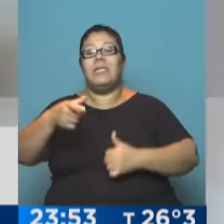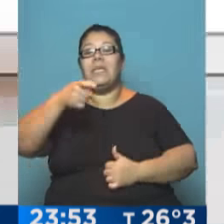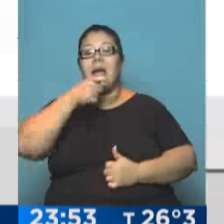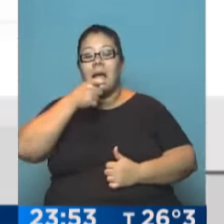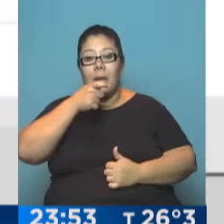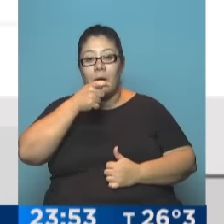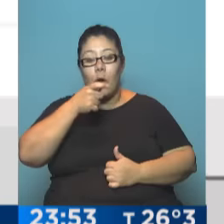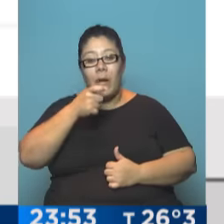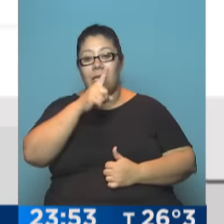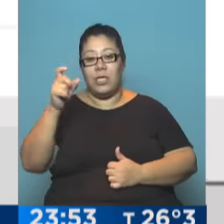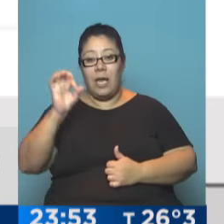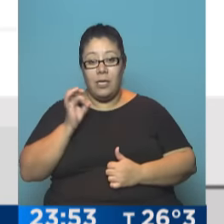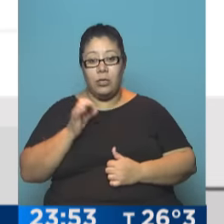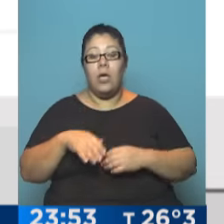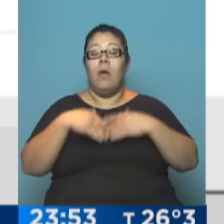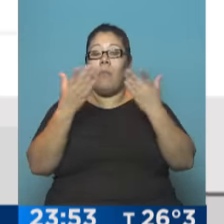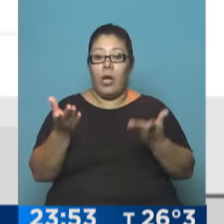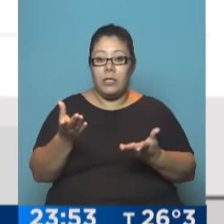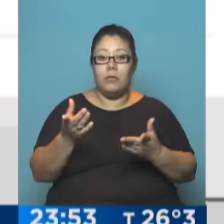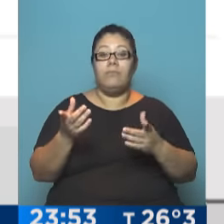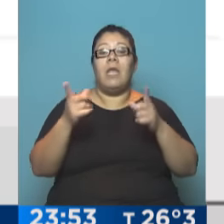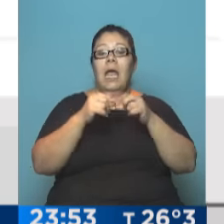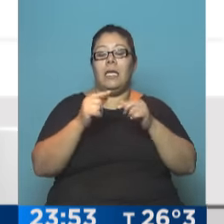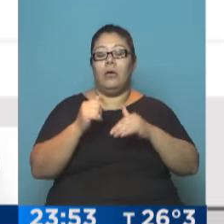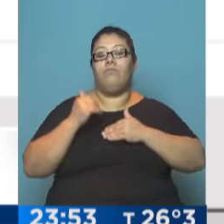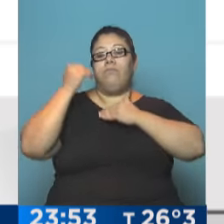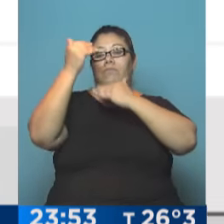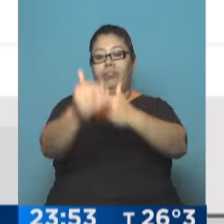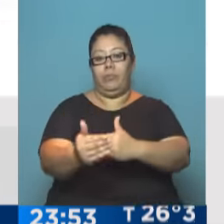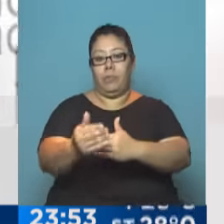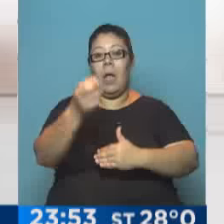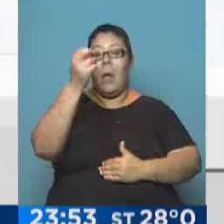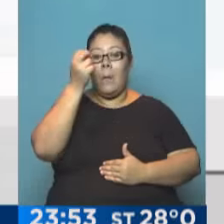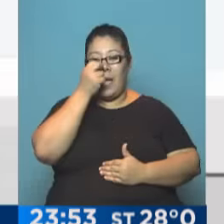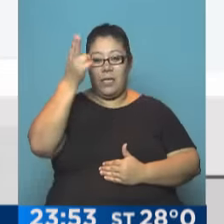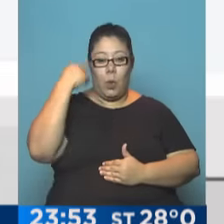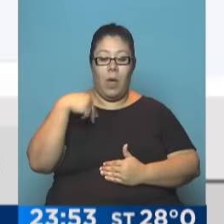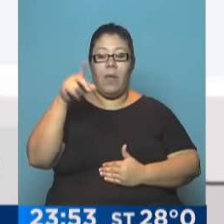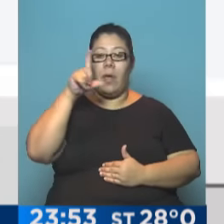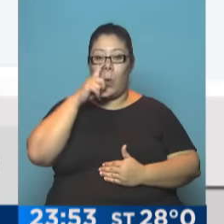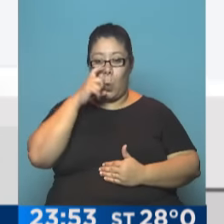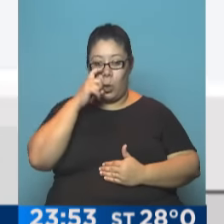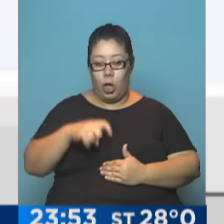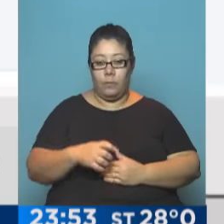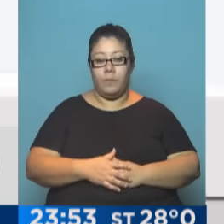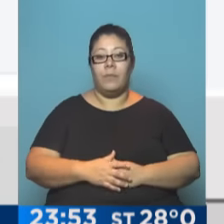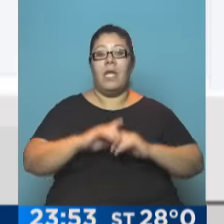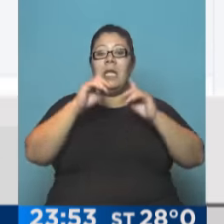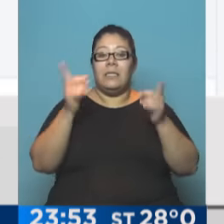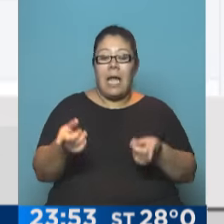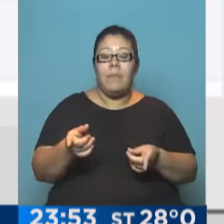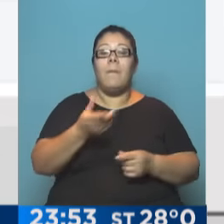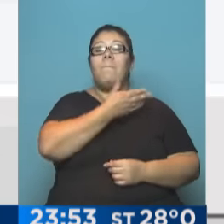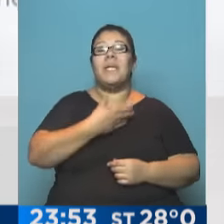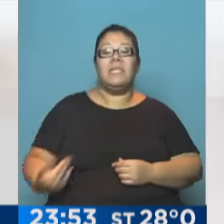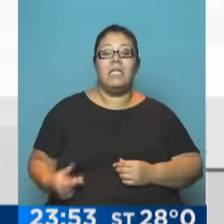con el seleccionado nacional y por eso finalmente se ha postergado. Se definió también una especie de presidencia de